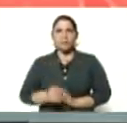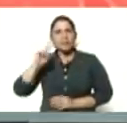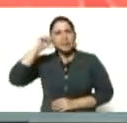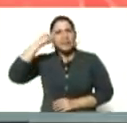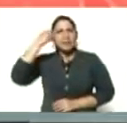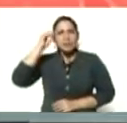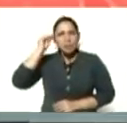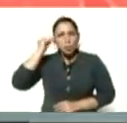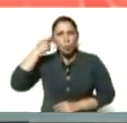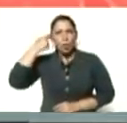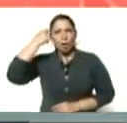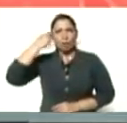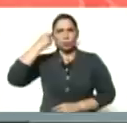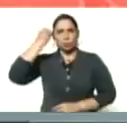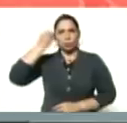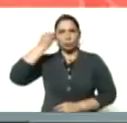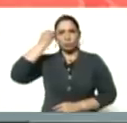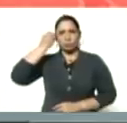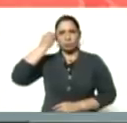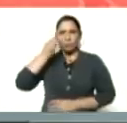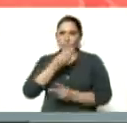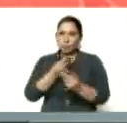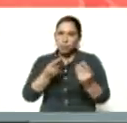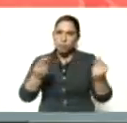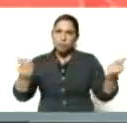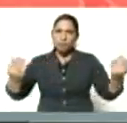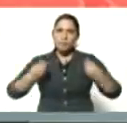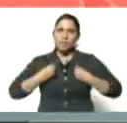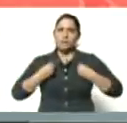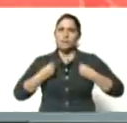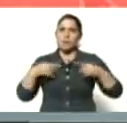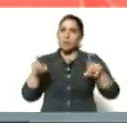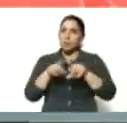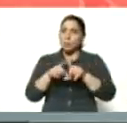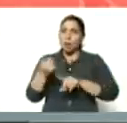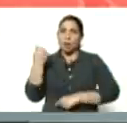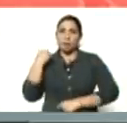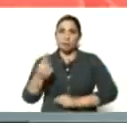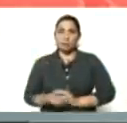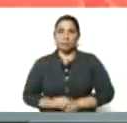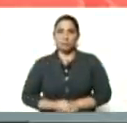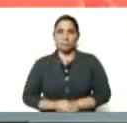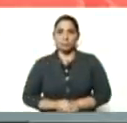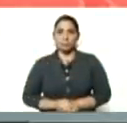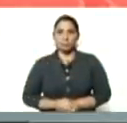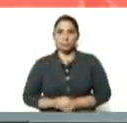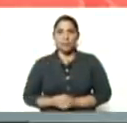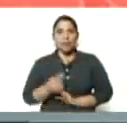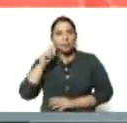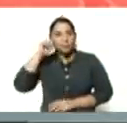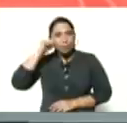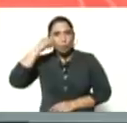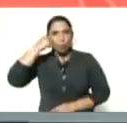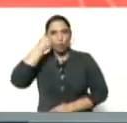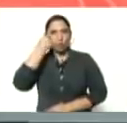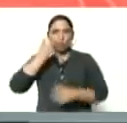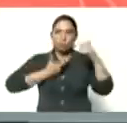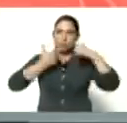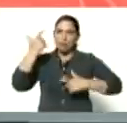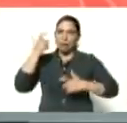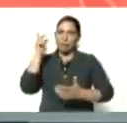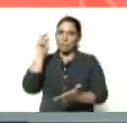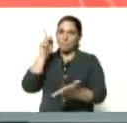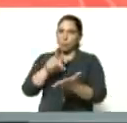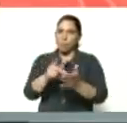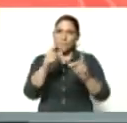está fresco, vivo, como que fuera ayer. El recuerdo del Chávez presente, de